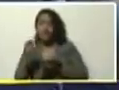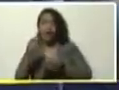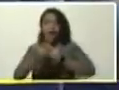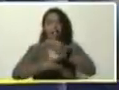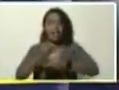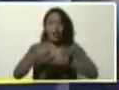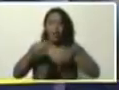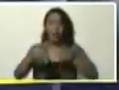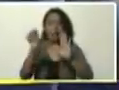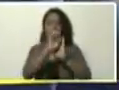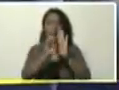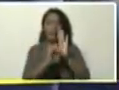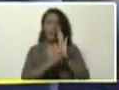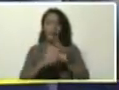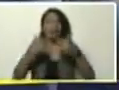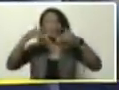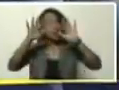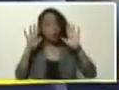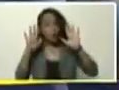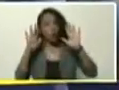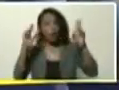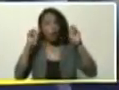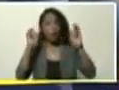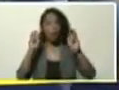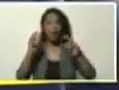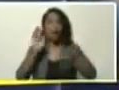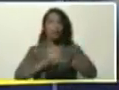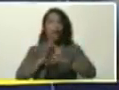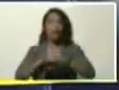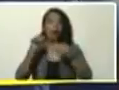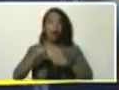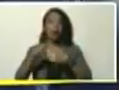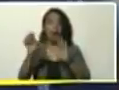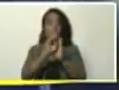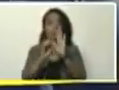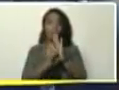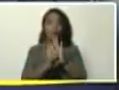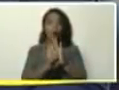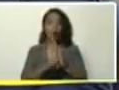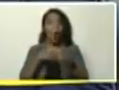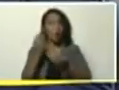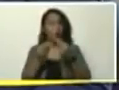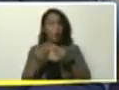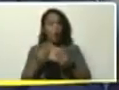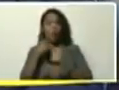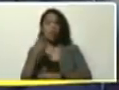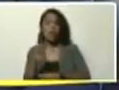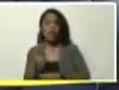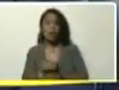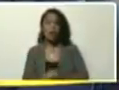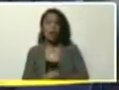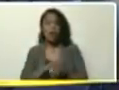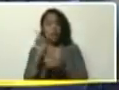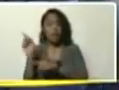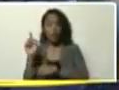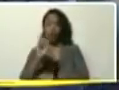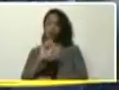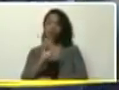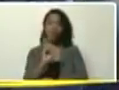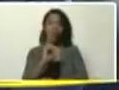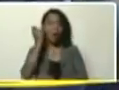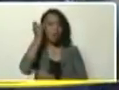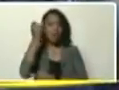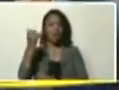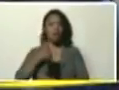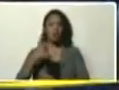esta etapa según las circunstancias actuales de esta etapa, que como les dije, y esto no es una idea